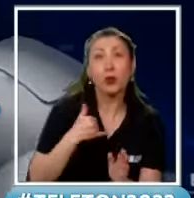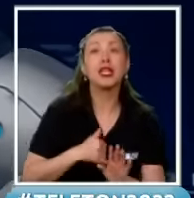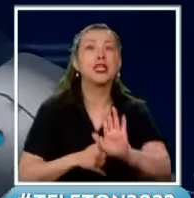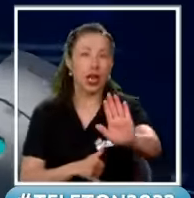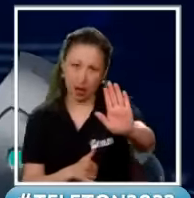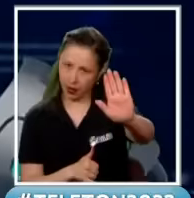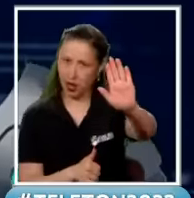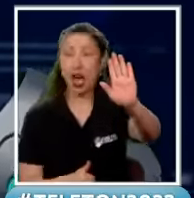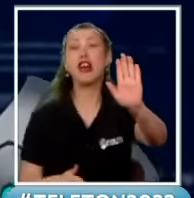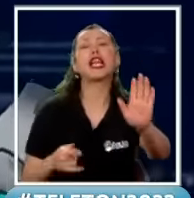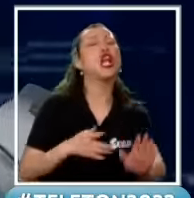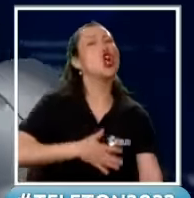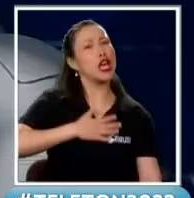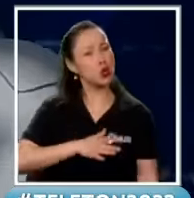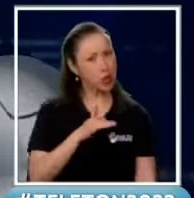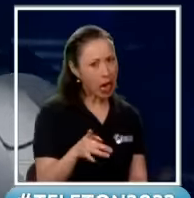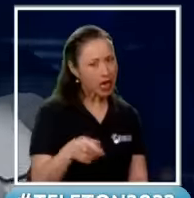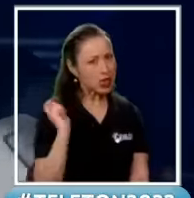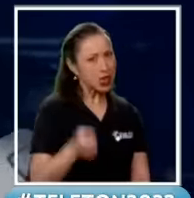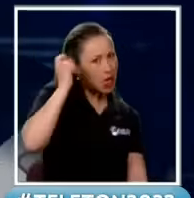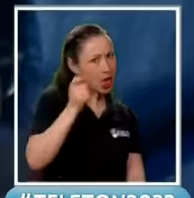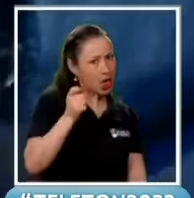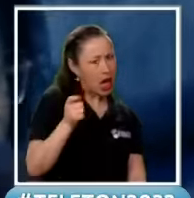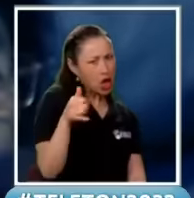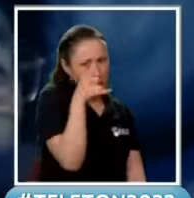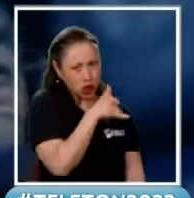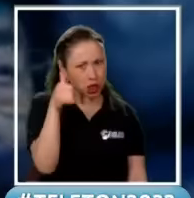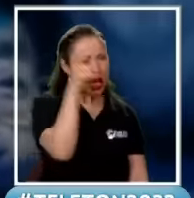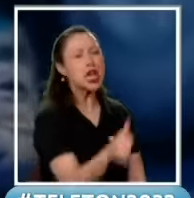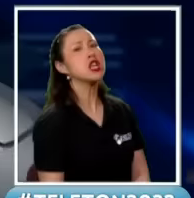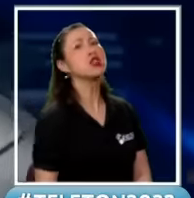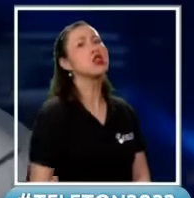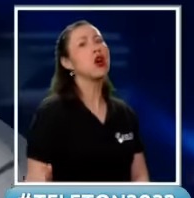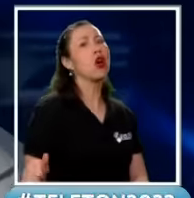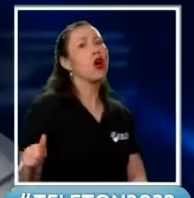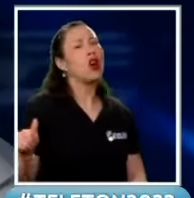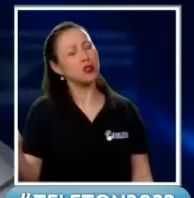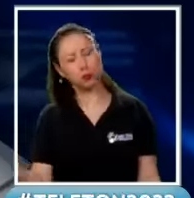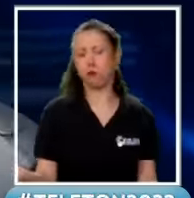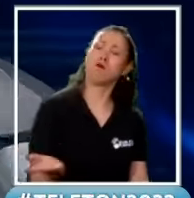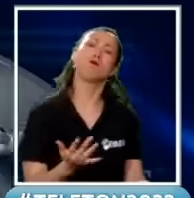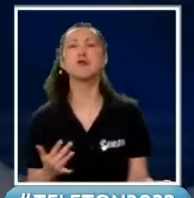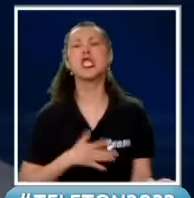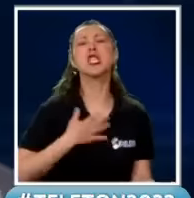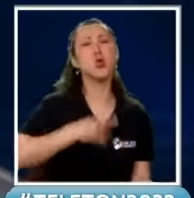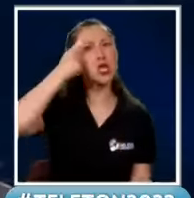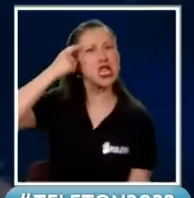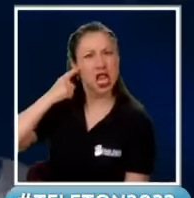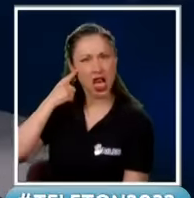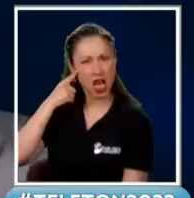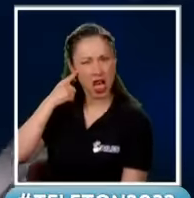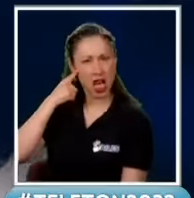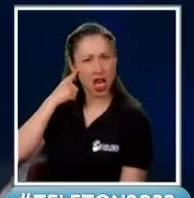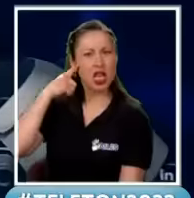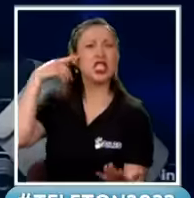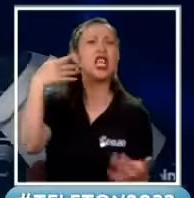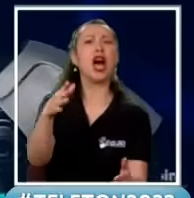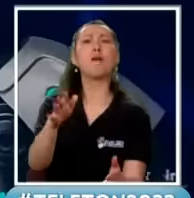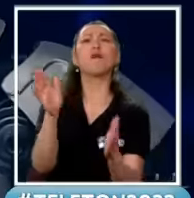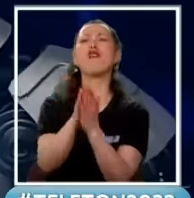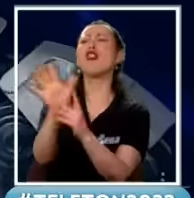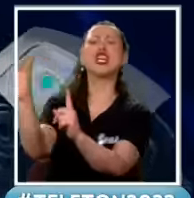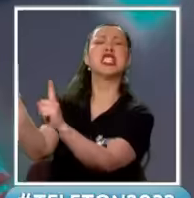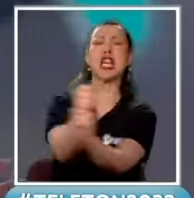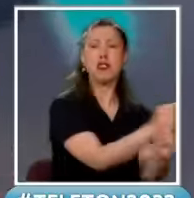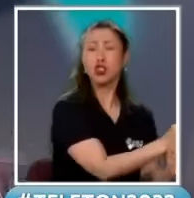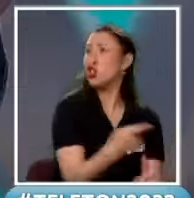tú te crees, desgraciado! ¡Inmundo! ¡Estiércol de hipopótamo! ¡Henry, llévenselo! Yo